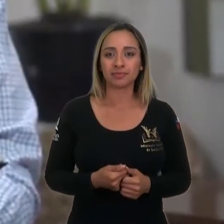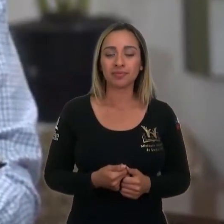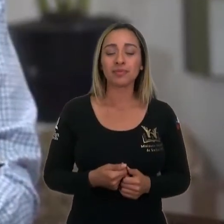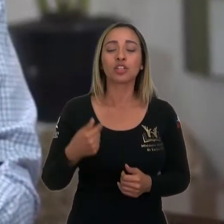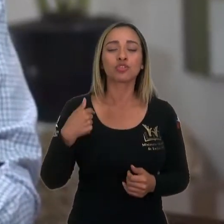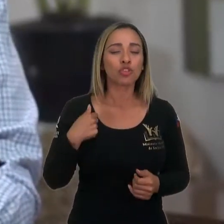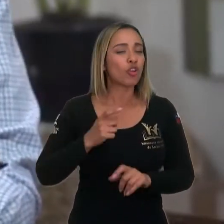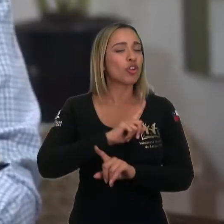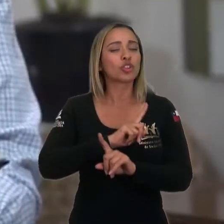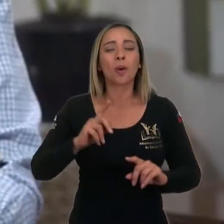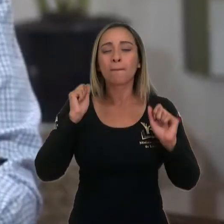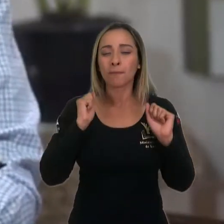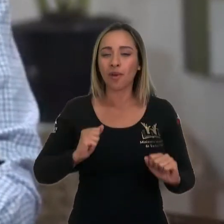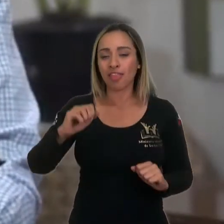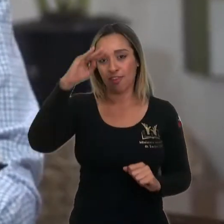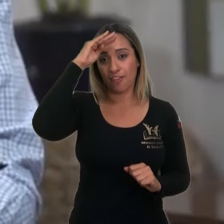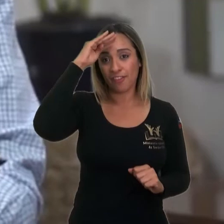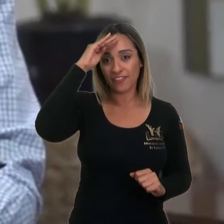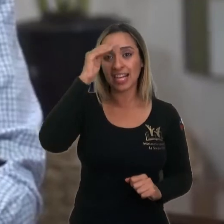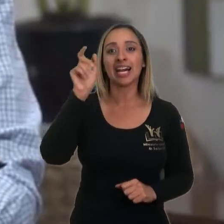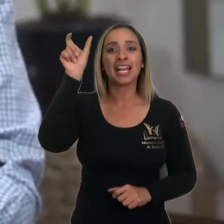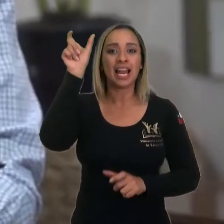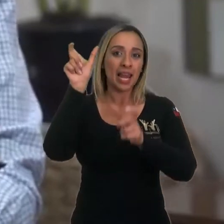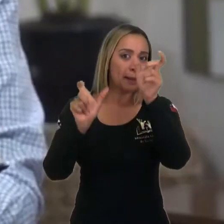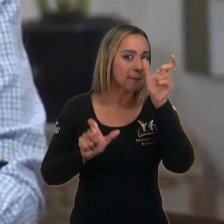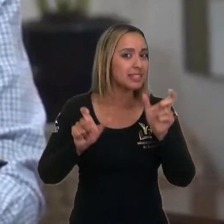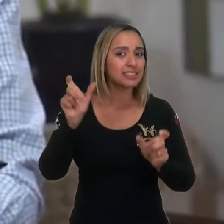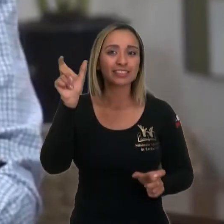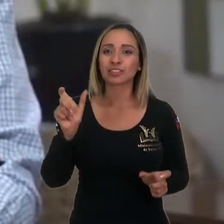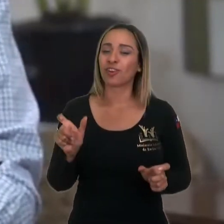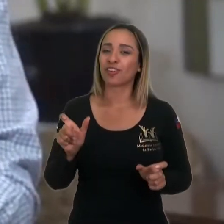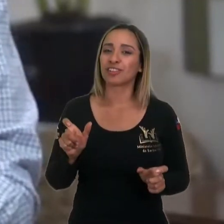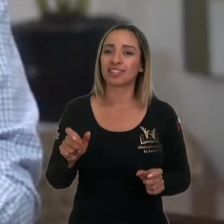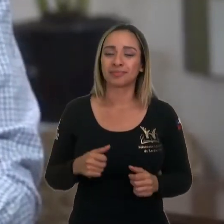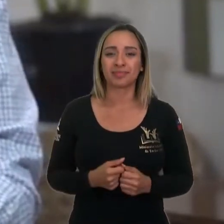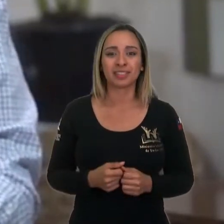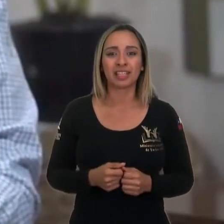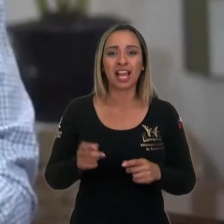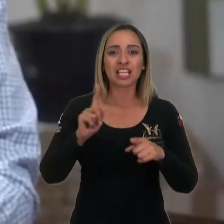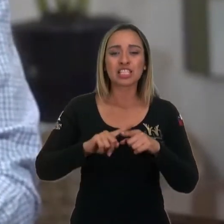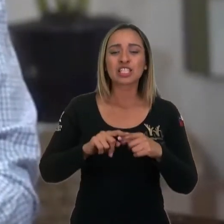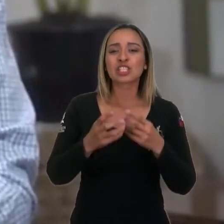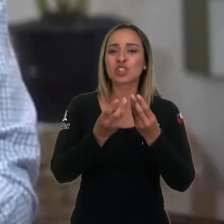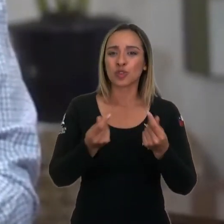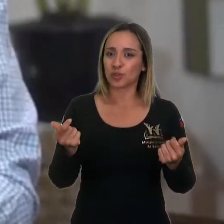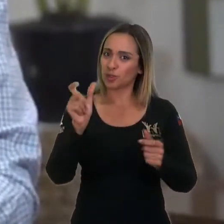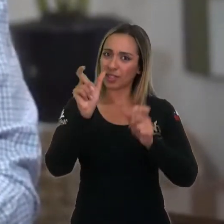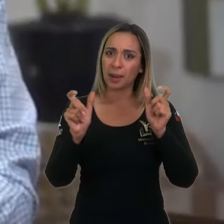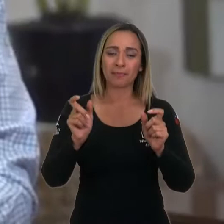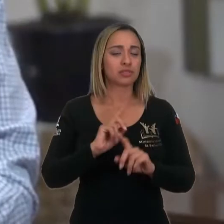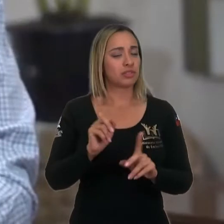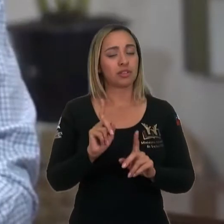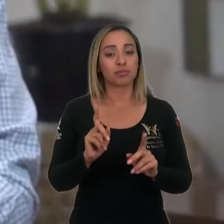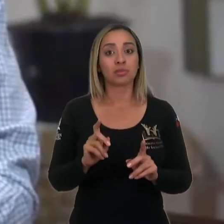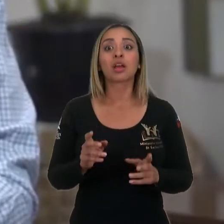debo confiar en los seres humanos. No debo confiar en soluciones humanas. Ahora, esto no significa que